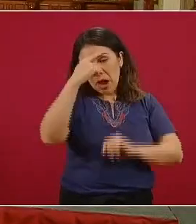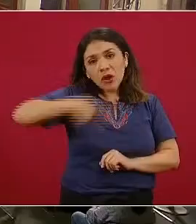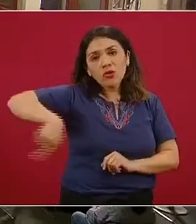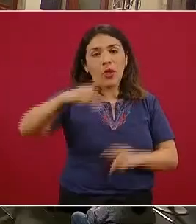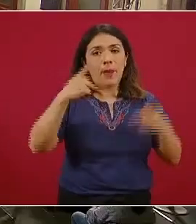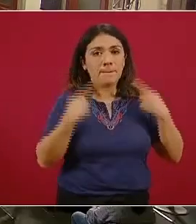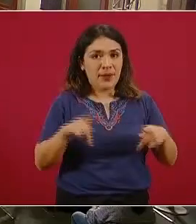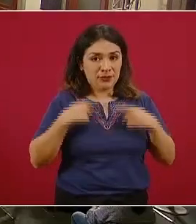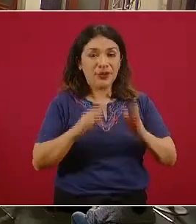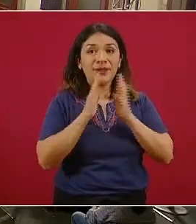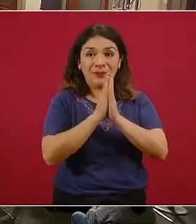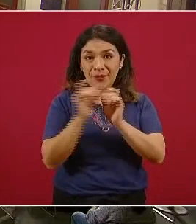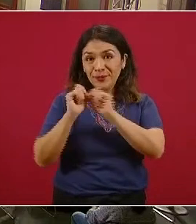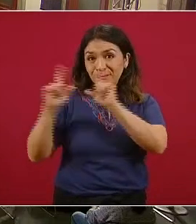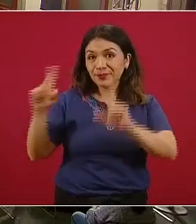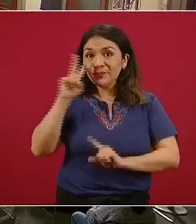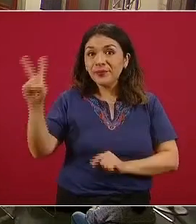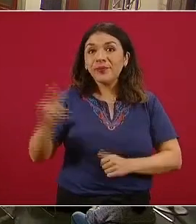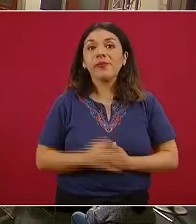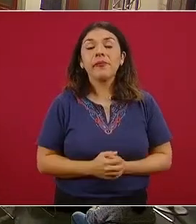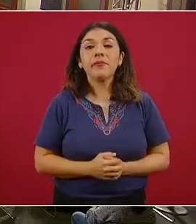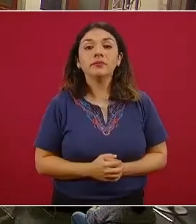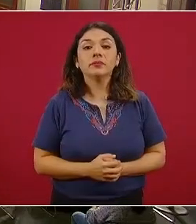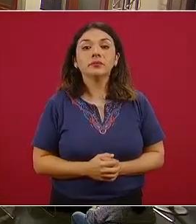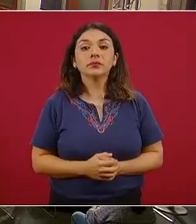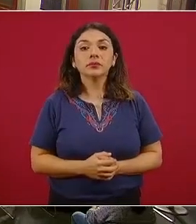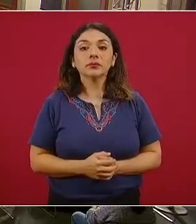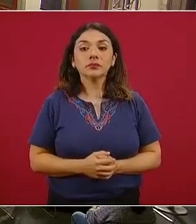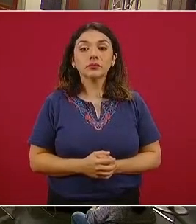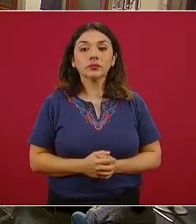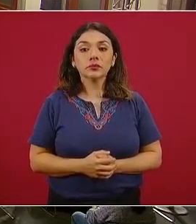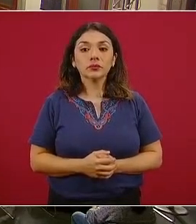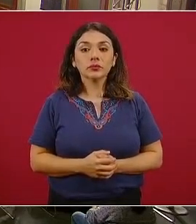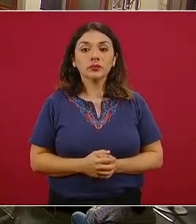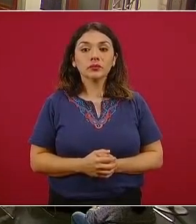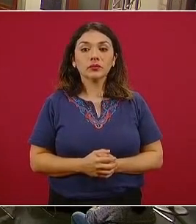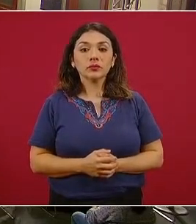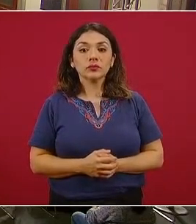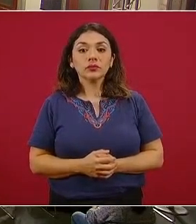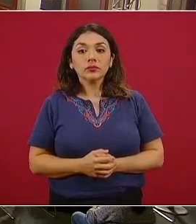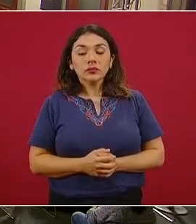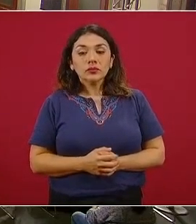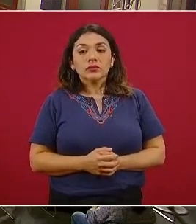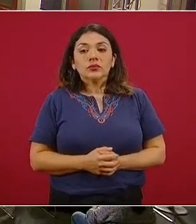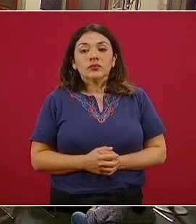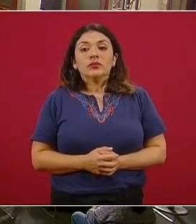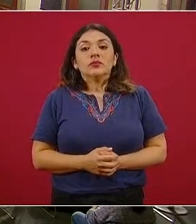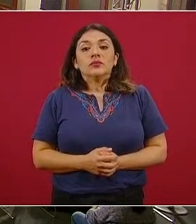población general. Por favor, si nos puede poner la presentación.